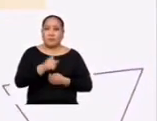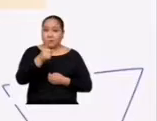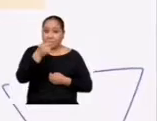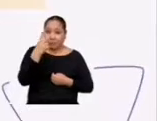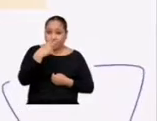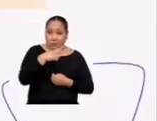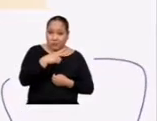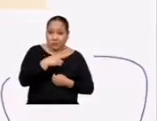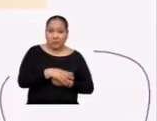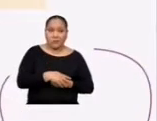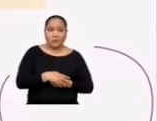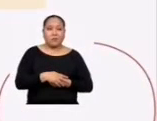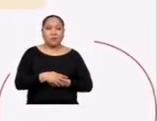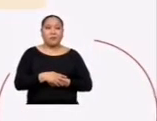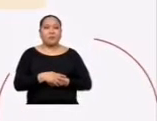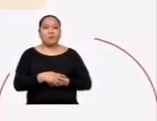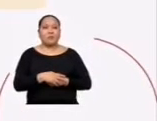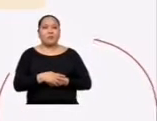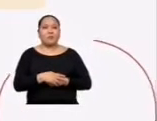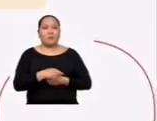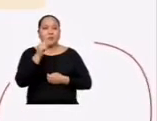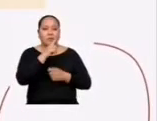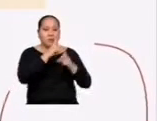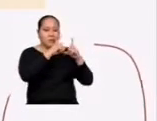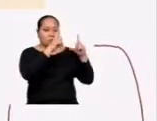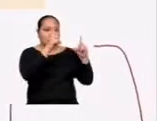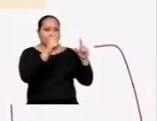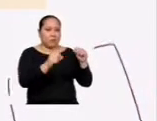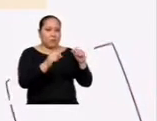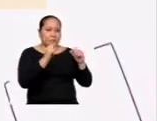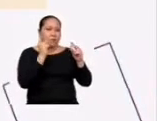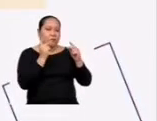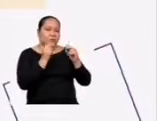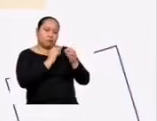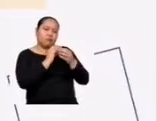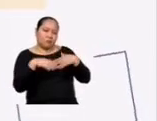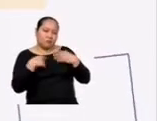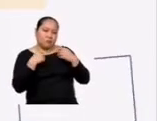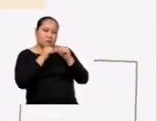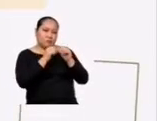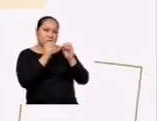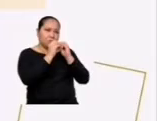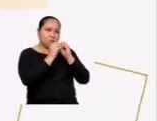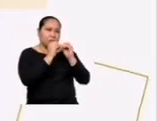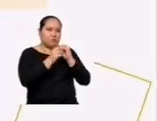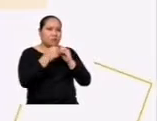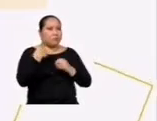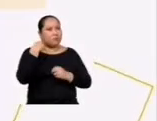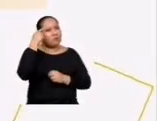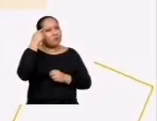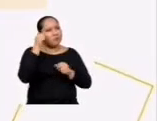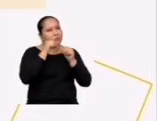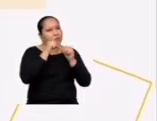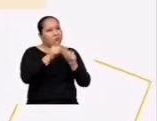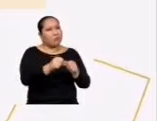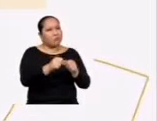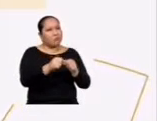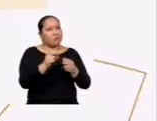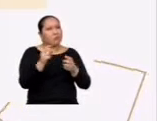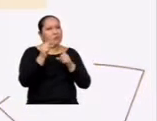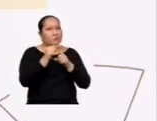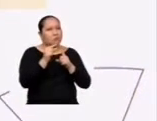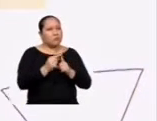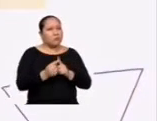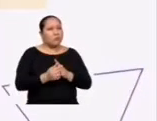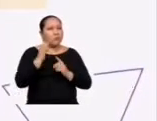ves? Bueno, todo texto siempre es perfectible. Yo creo que aún se repiten palabras y sonidos. Por